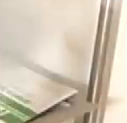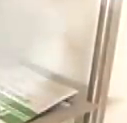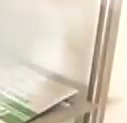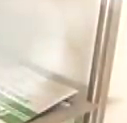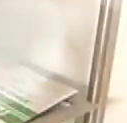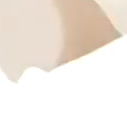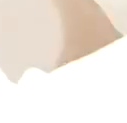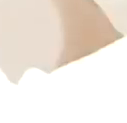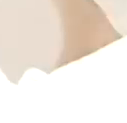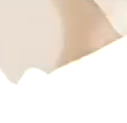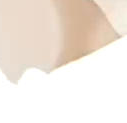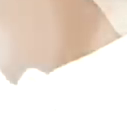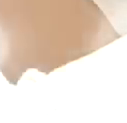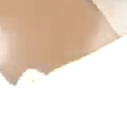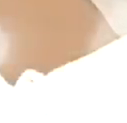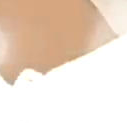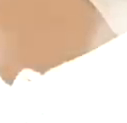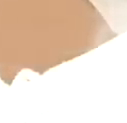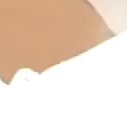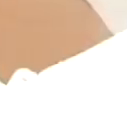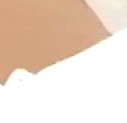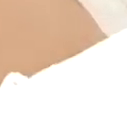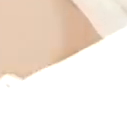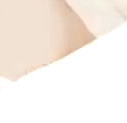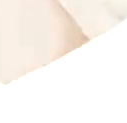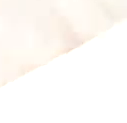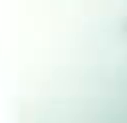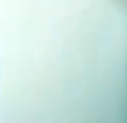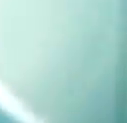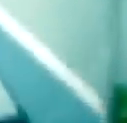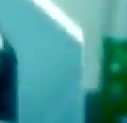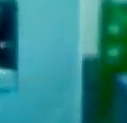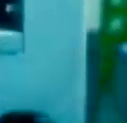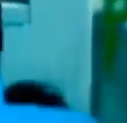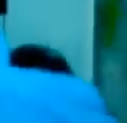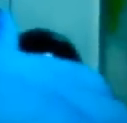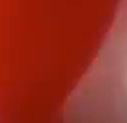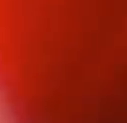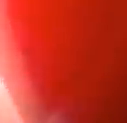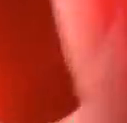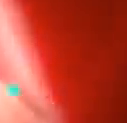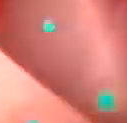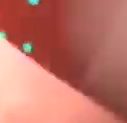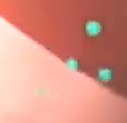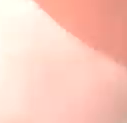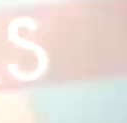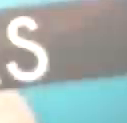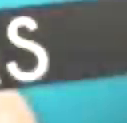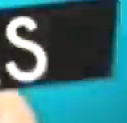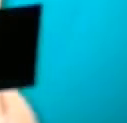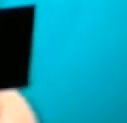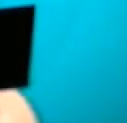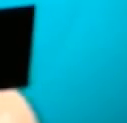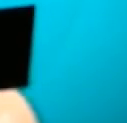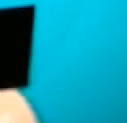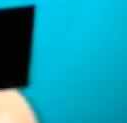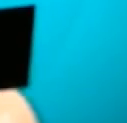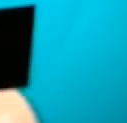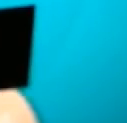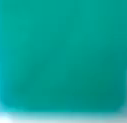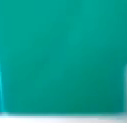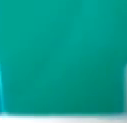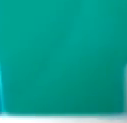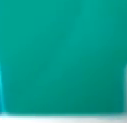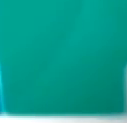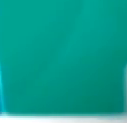única forma de salir ilesos de todo esto es juntar nuestros esfuerzos en una misma lucha agudizando las